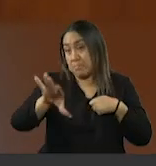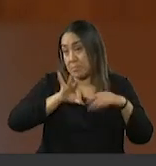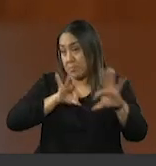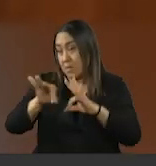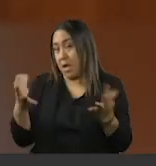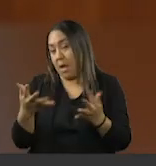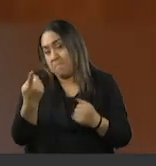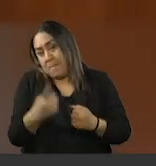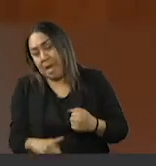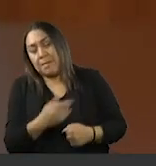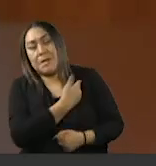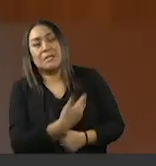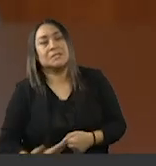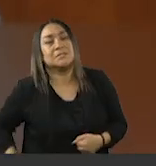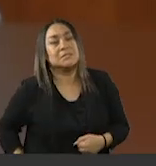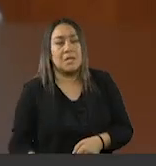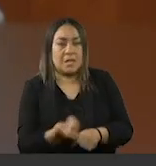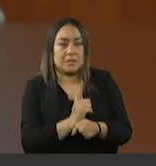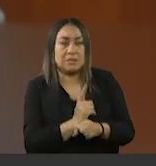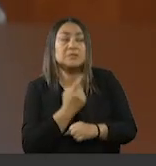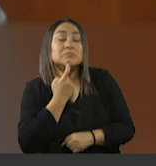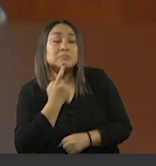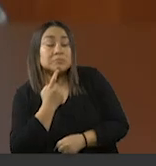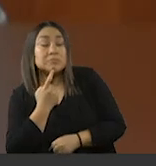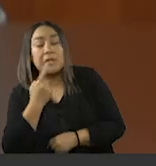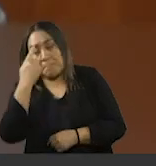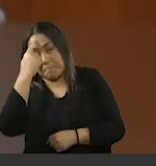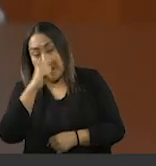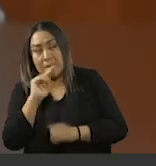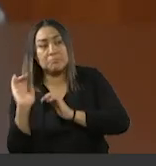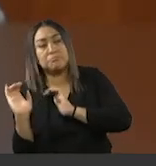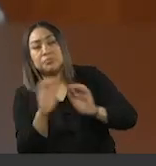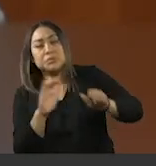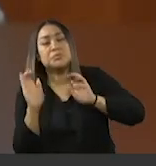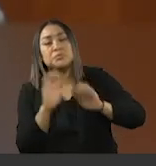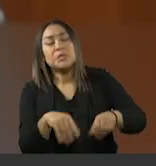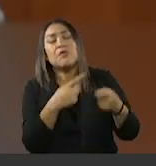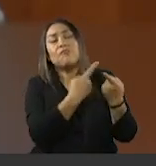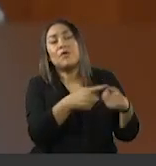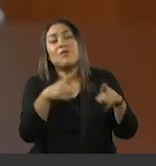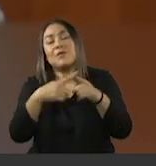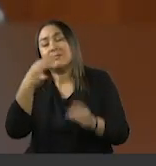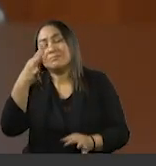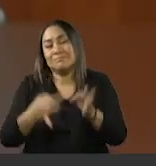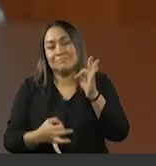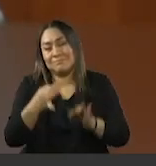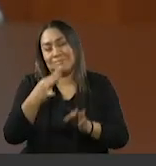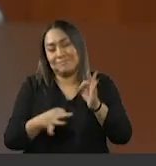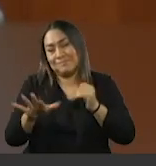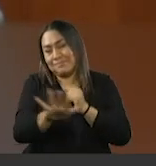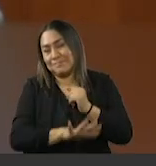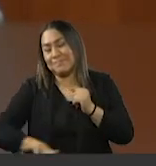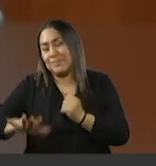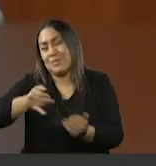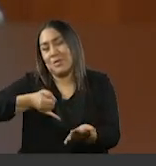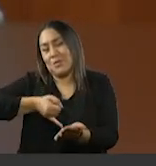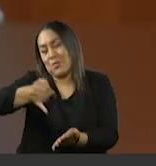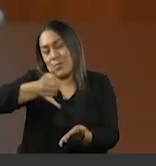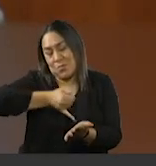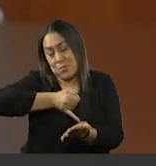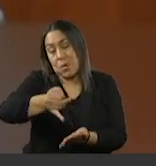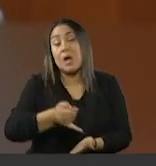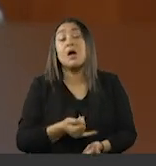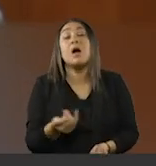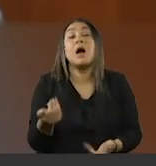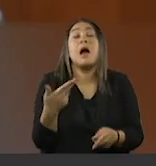república licenciado Andrés Manuel López Obrador Para ocupar diversas magistraturas vacantes del Tribunal unitario Agrario a efecto de que